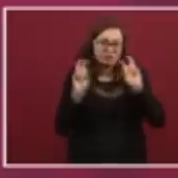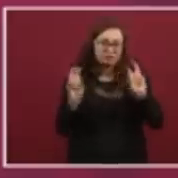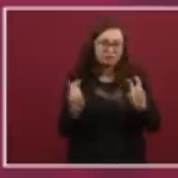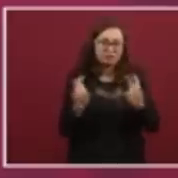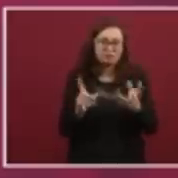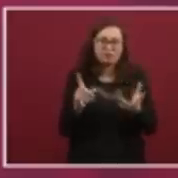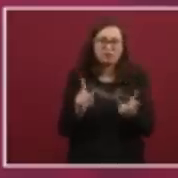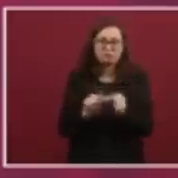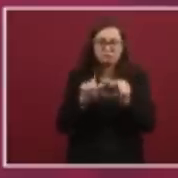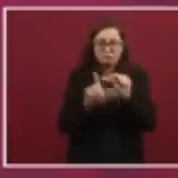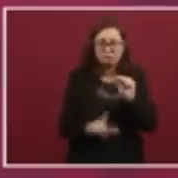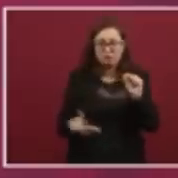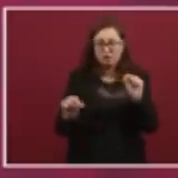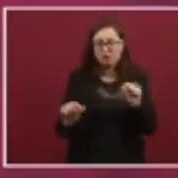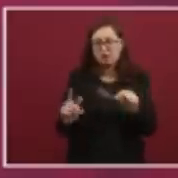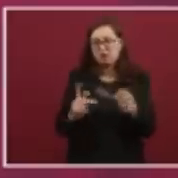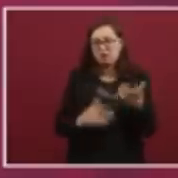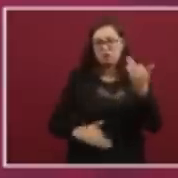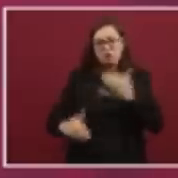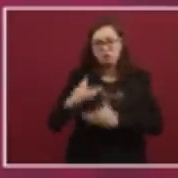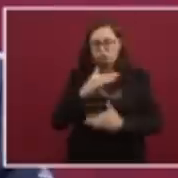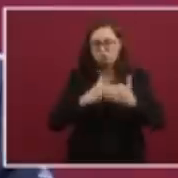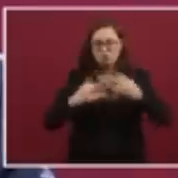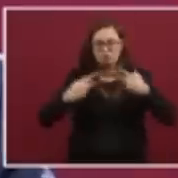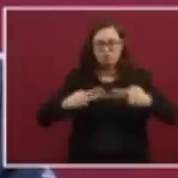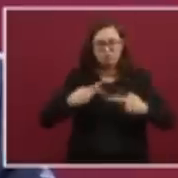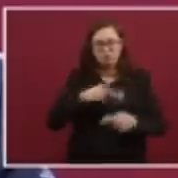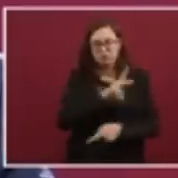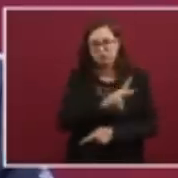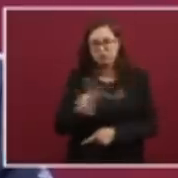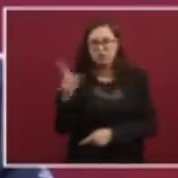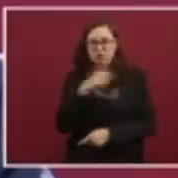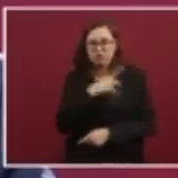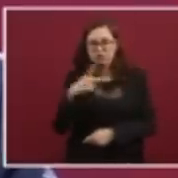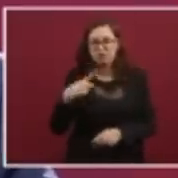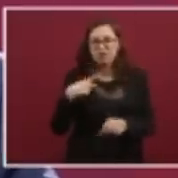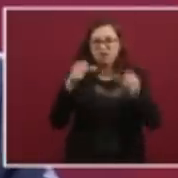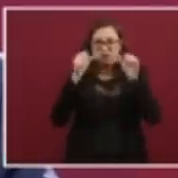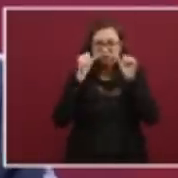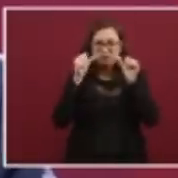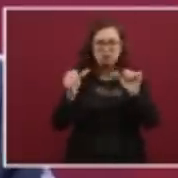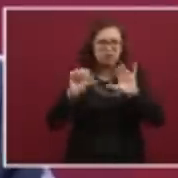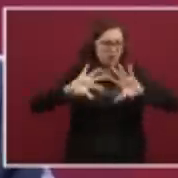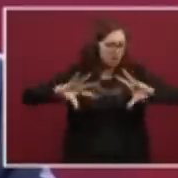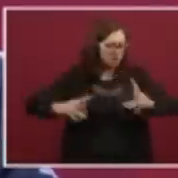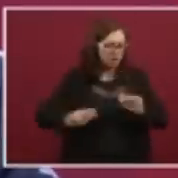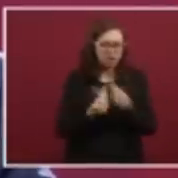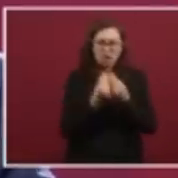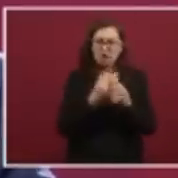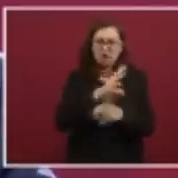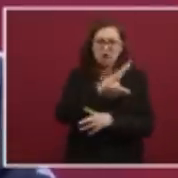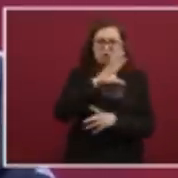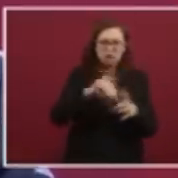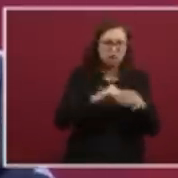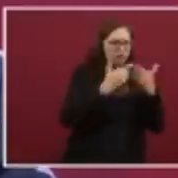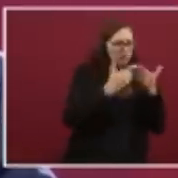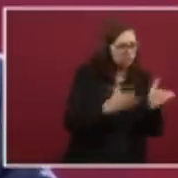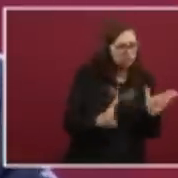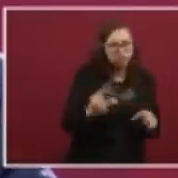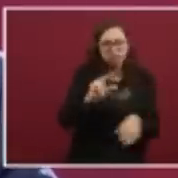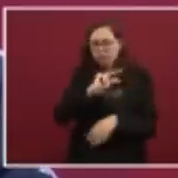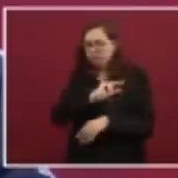la salud debe atenderse para todos los mexicanos e integrar todos los actores desde el punto de vista de los